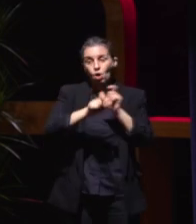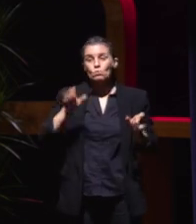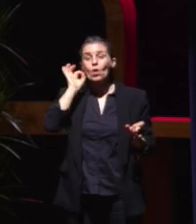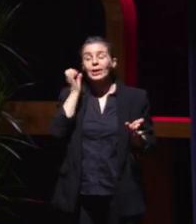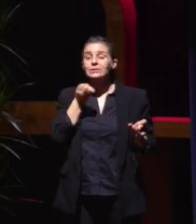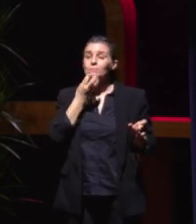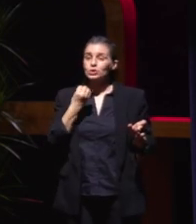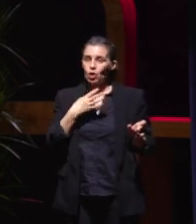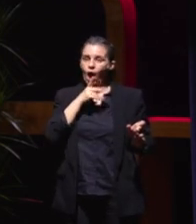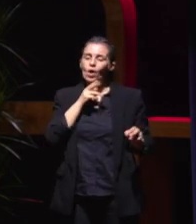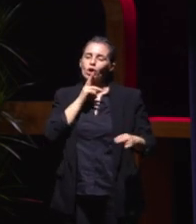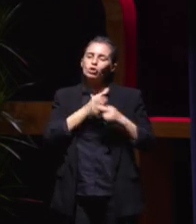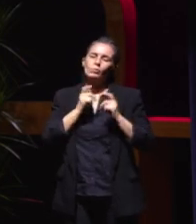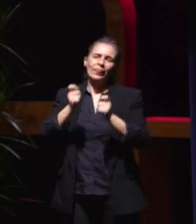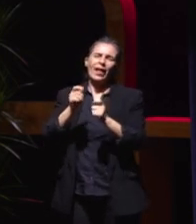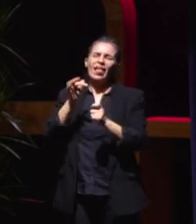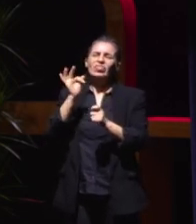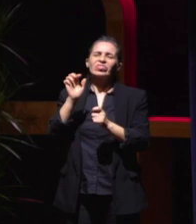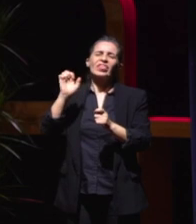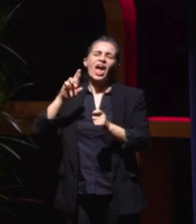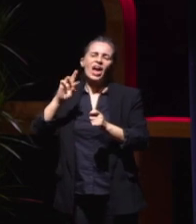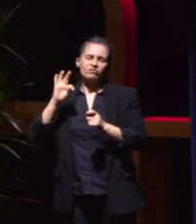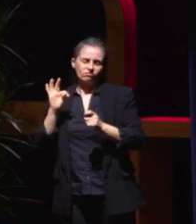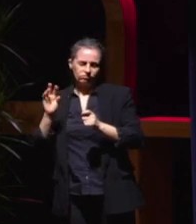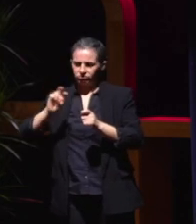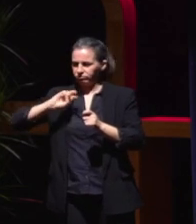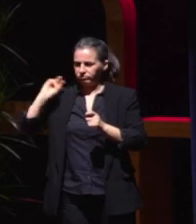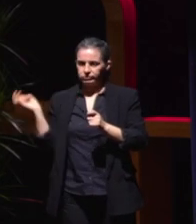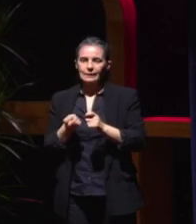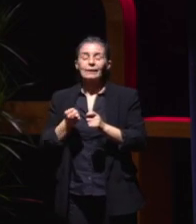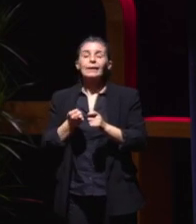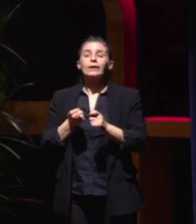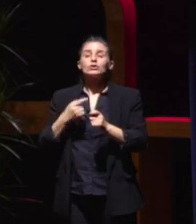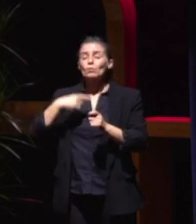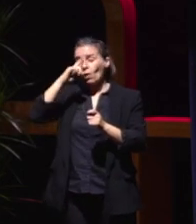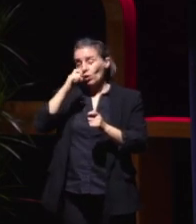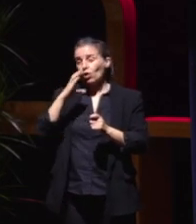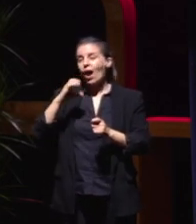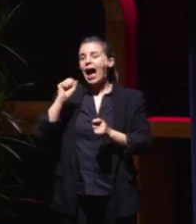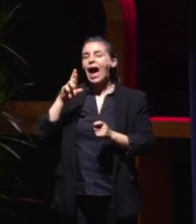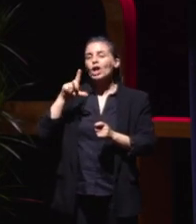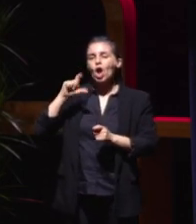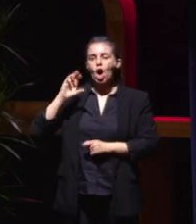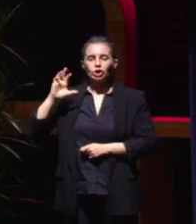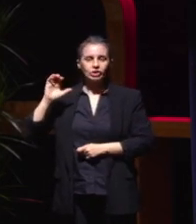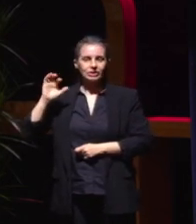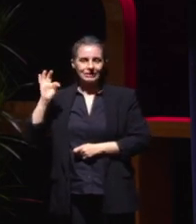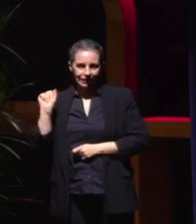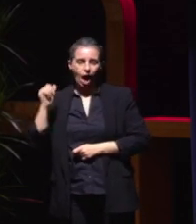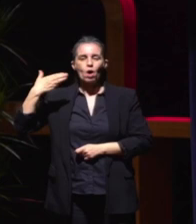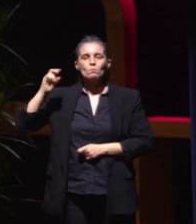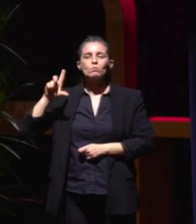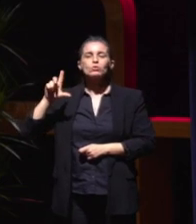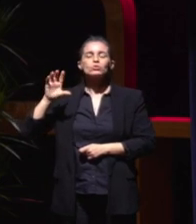a las que ahora llaman y de todo las mujeres del psoe Yo me acuerdo que Carlota bustelo hubo una votación